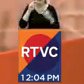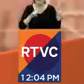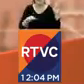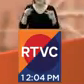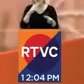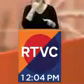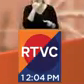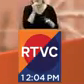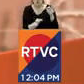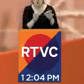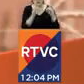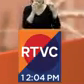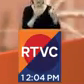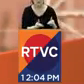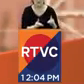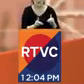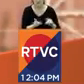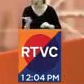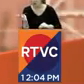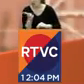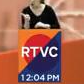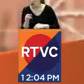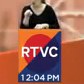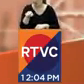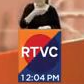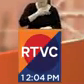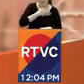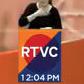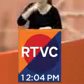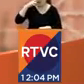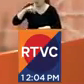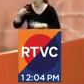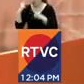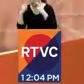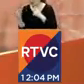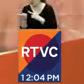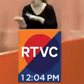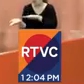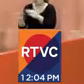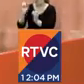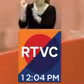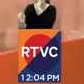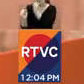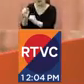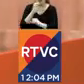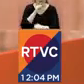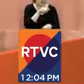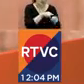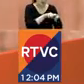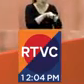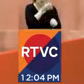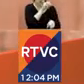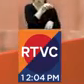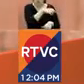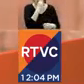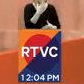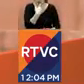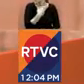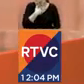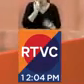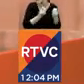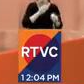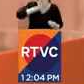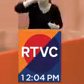Marleny Hernández. Hoy se definirá si el confeso asesino Jonier Leal será enviado a la cárcel. Volvemos a esta hora en directo a la Fiscalía General de la